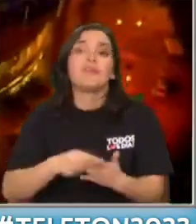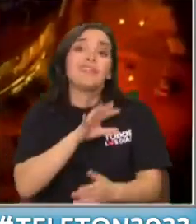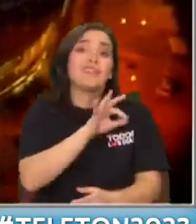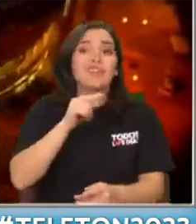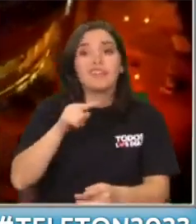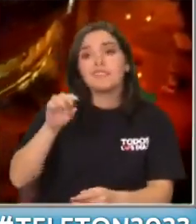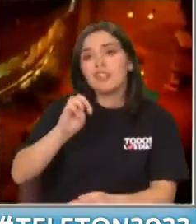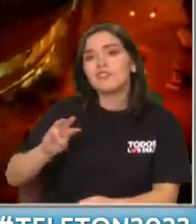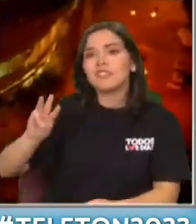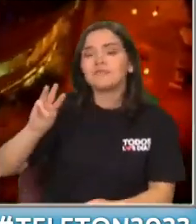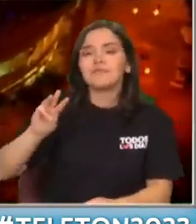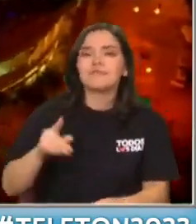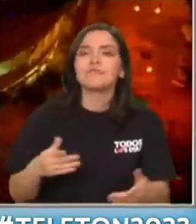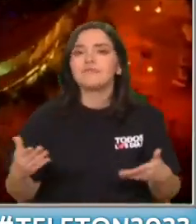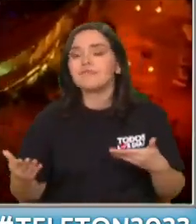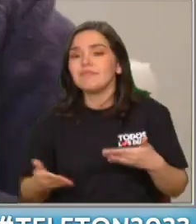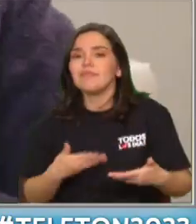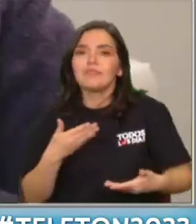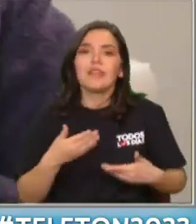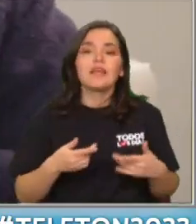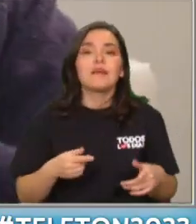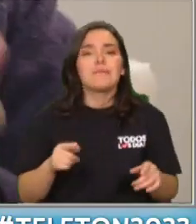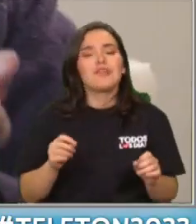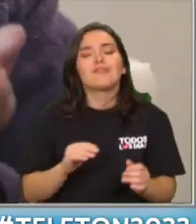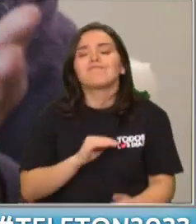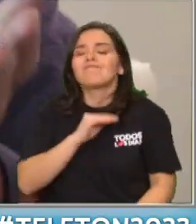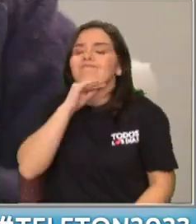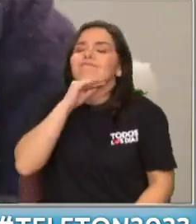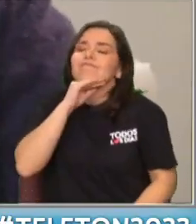Pero es una satisfacción grande que podamos, con un